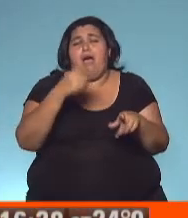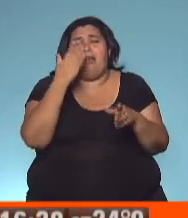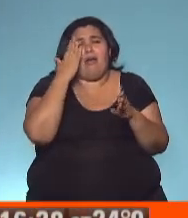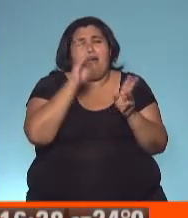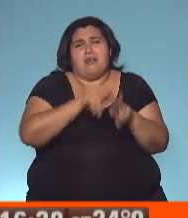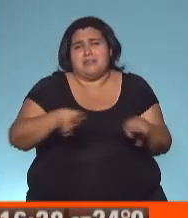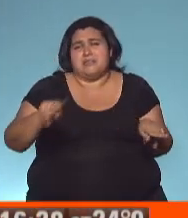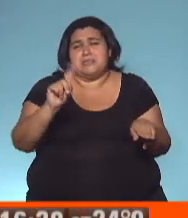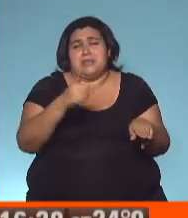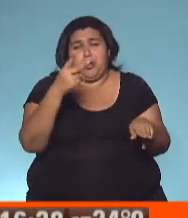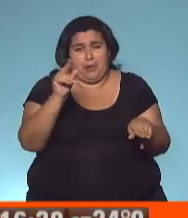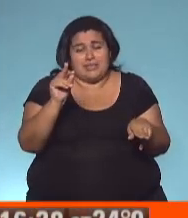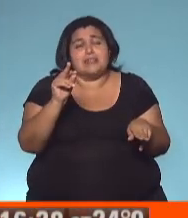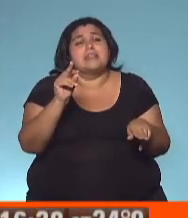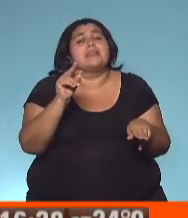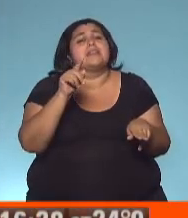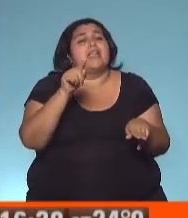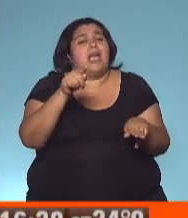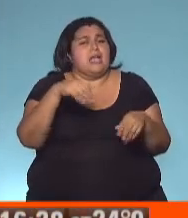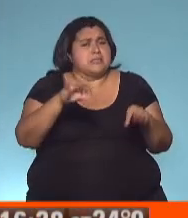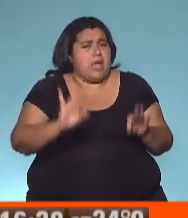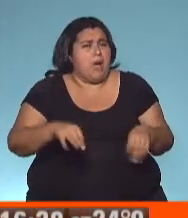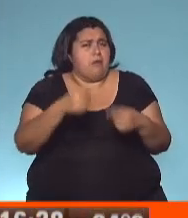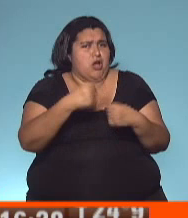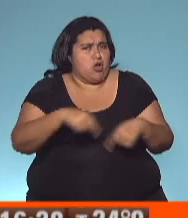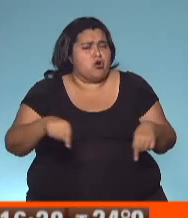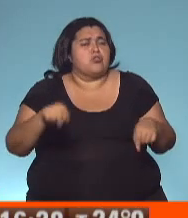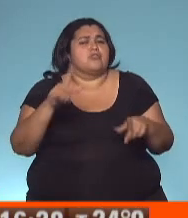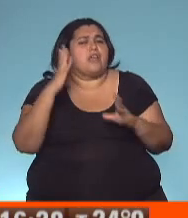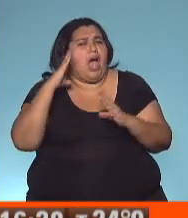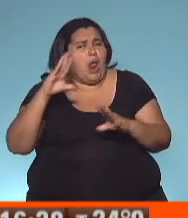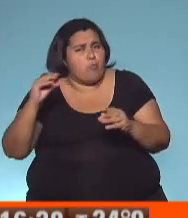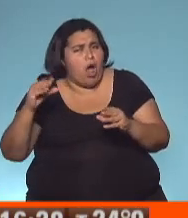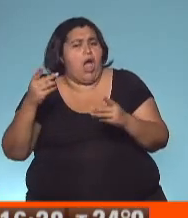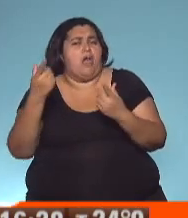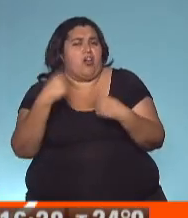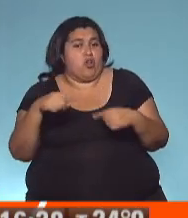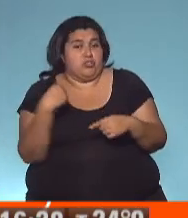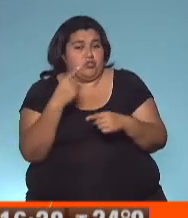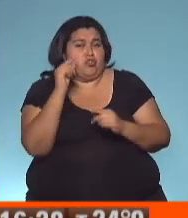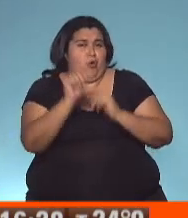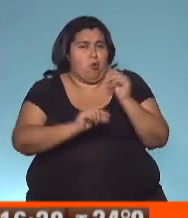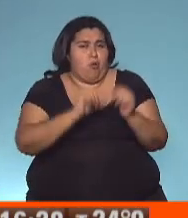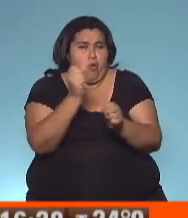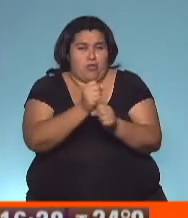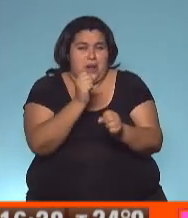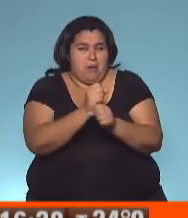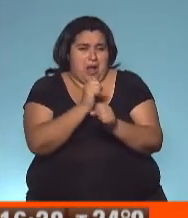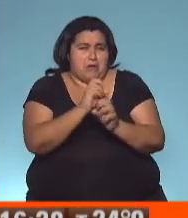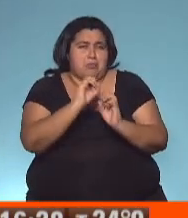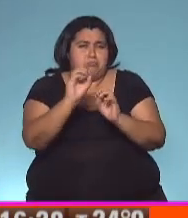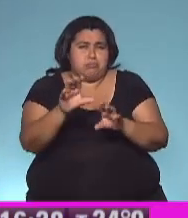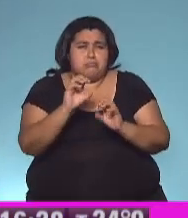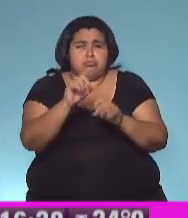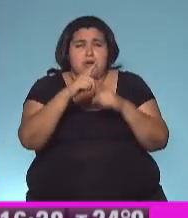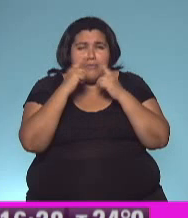camas, lo vista con, bueno, con sus sábanas, con almohadas, y trabajando para poder conseguir